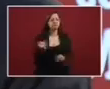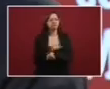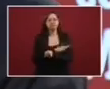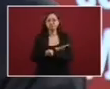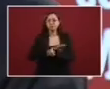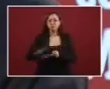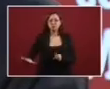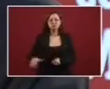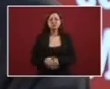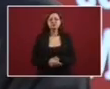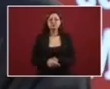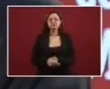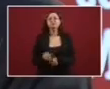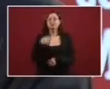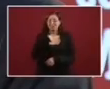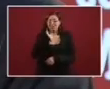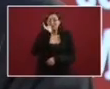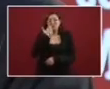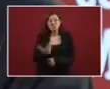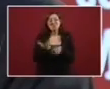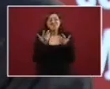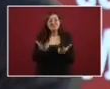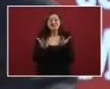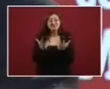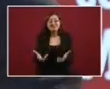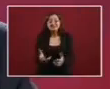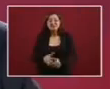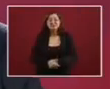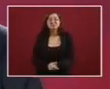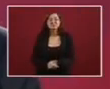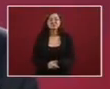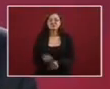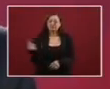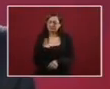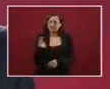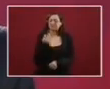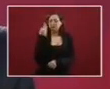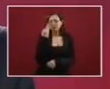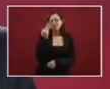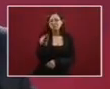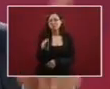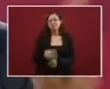eso es lo que quiero no quiero tiempo